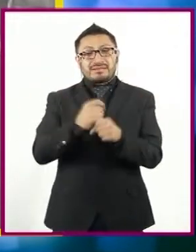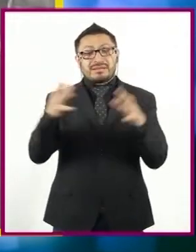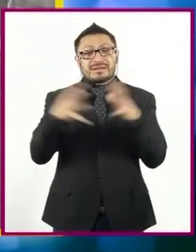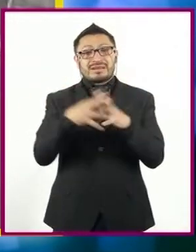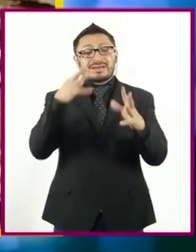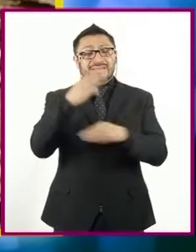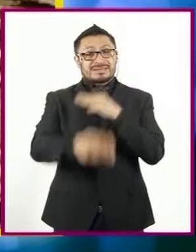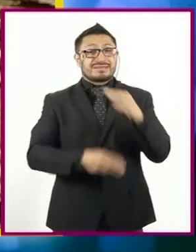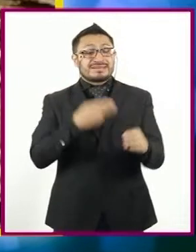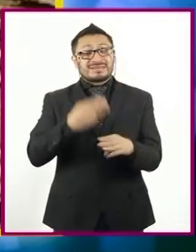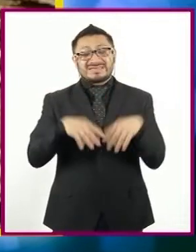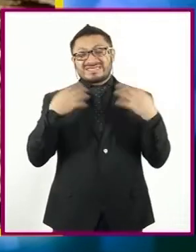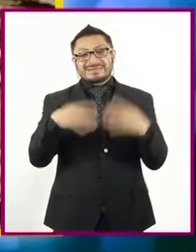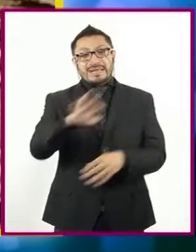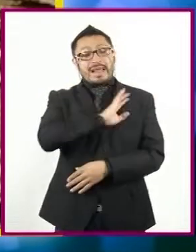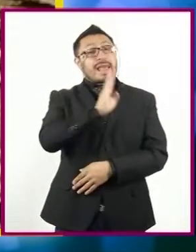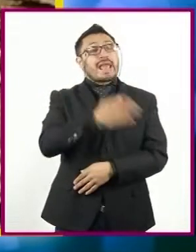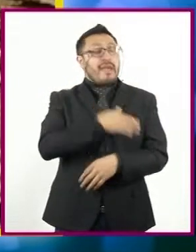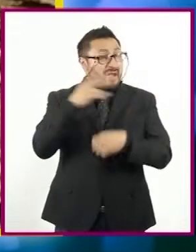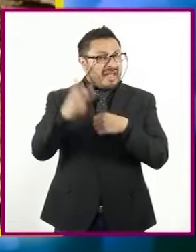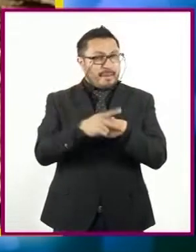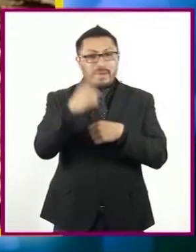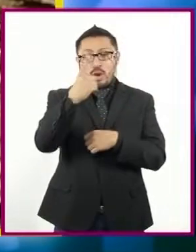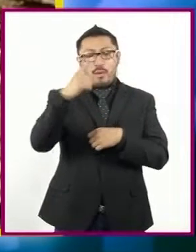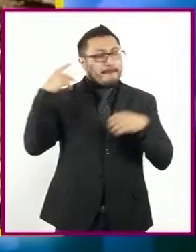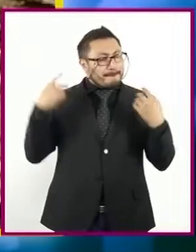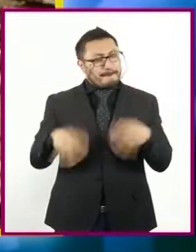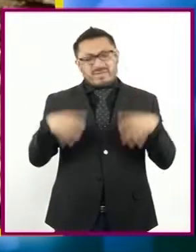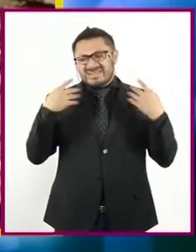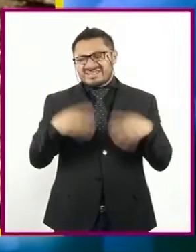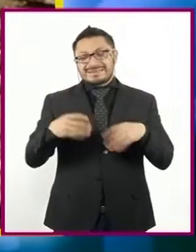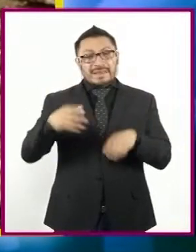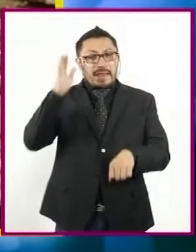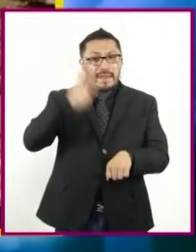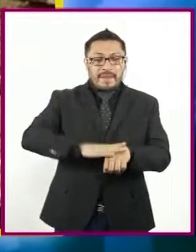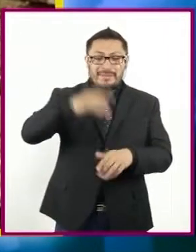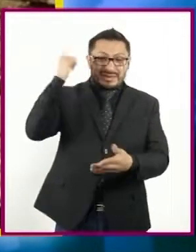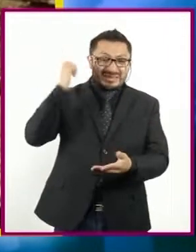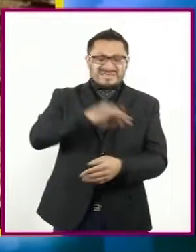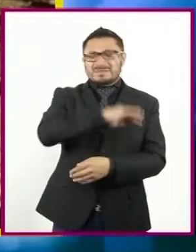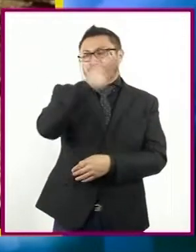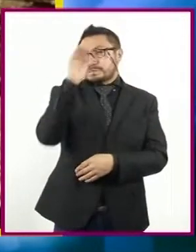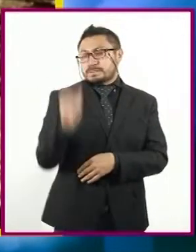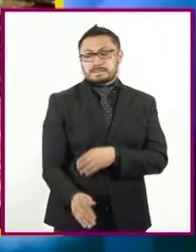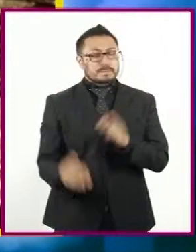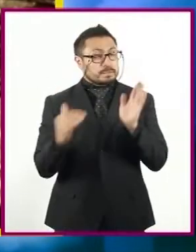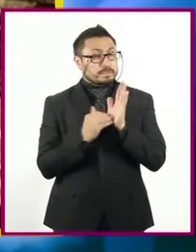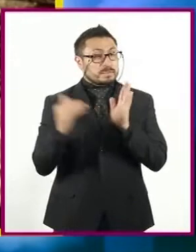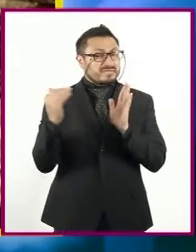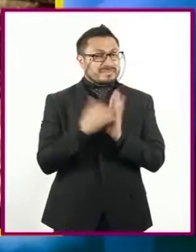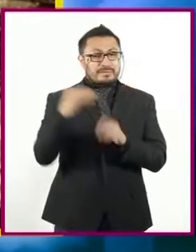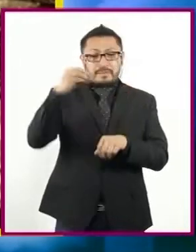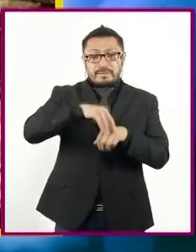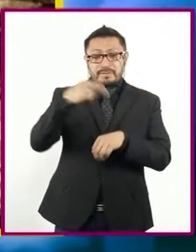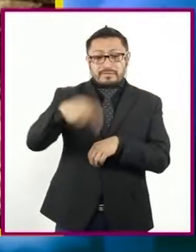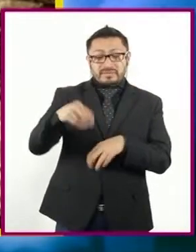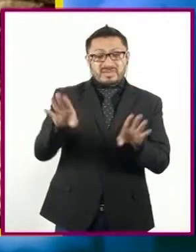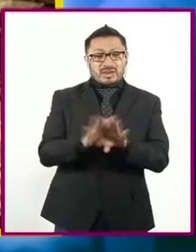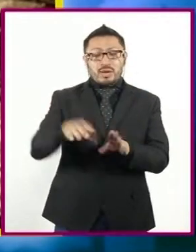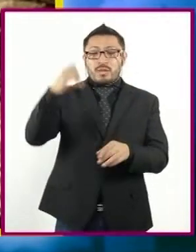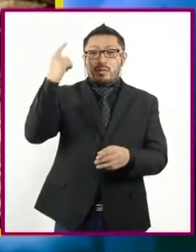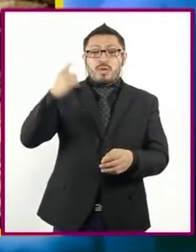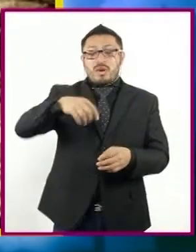Mundial. España fue uno de los países más afectados, con millones de muertos, nombrando la enfermedad como gripe